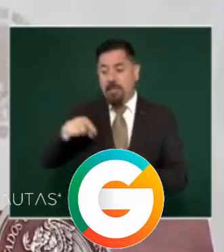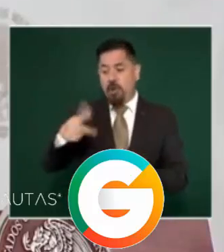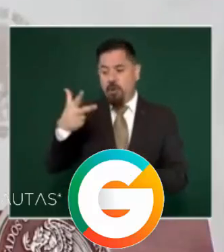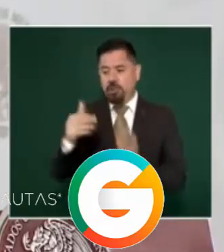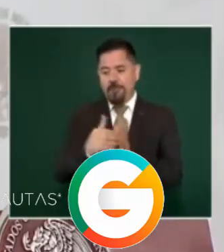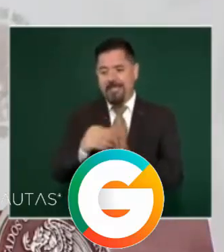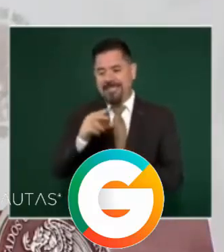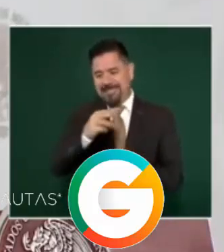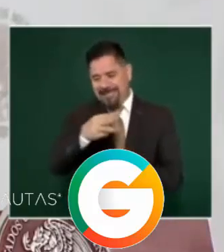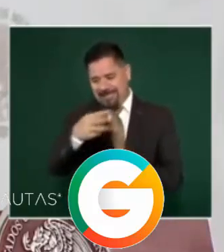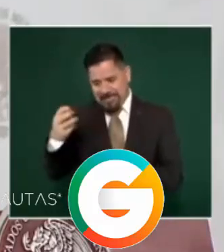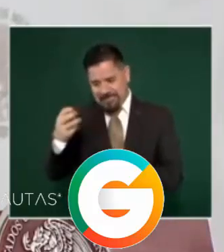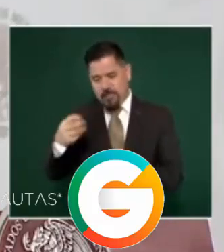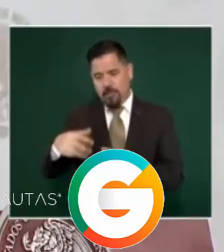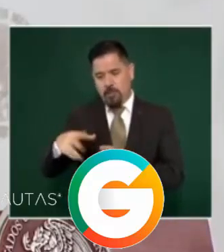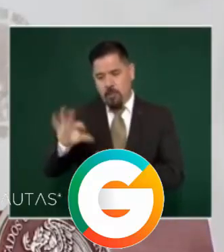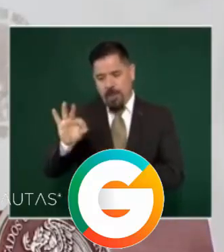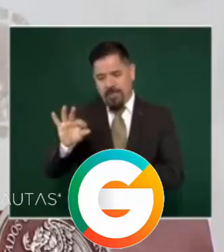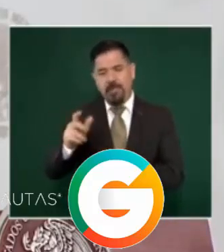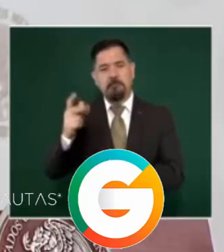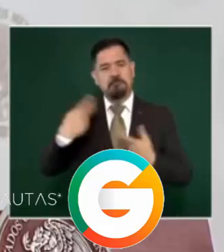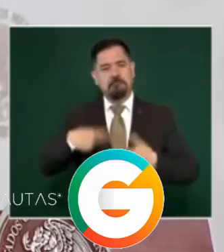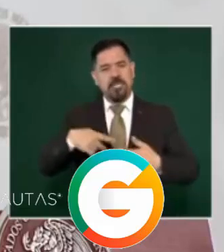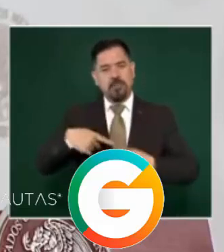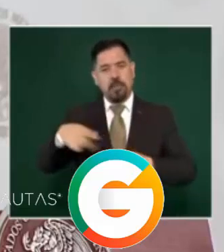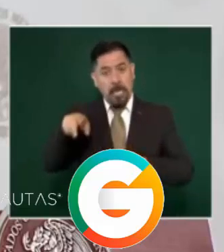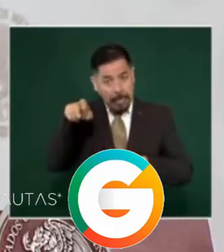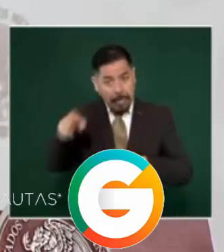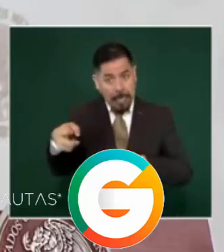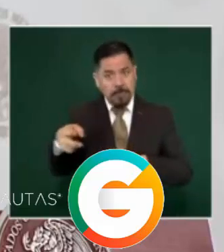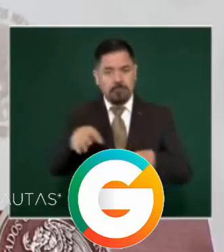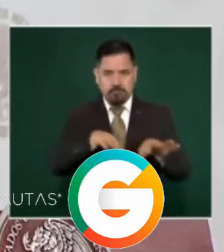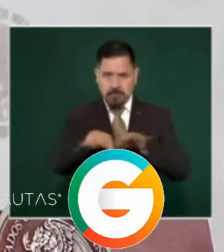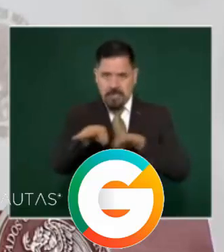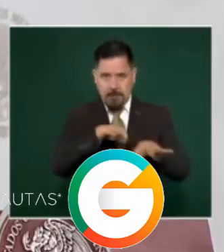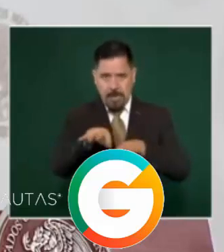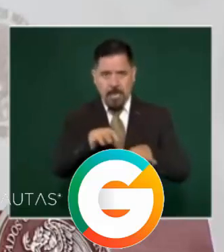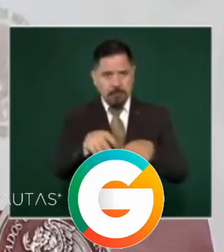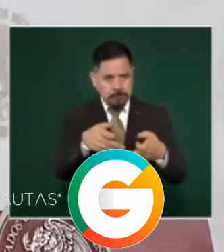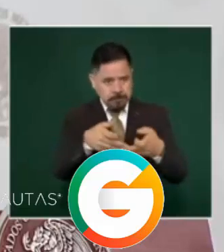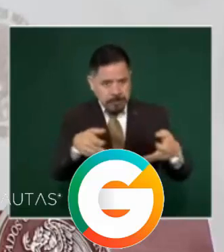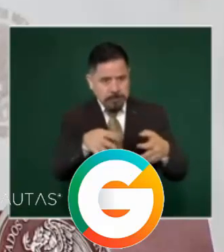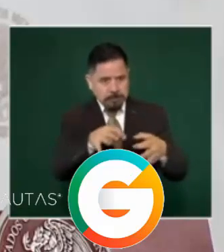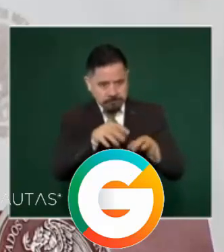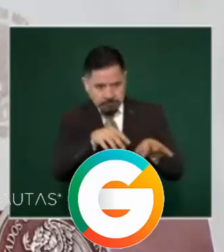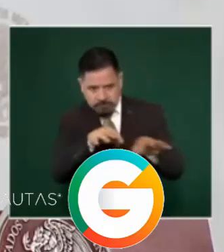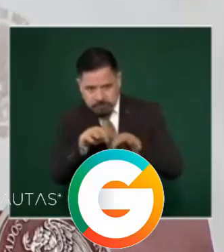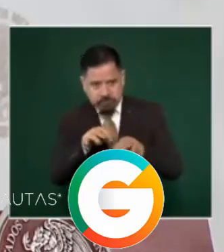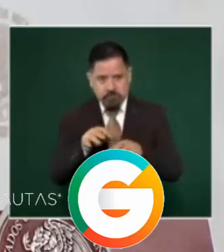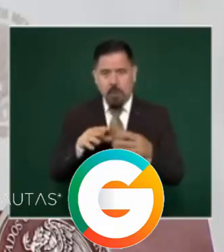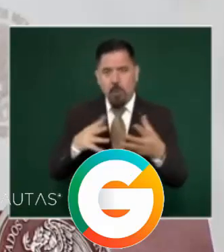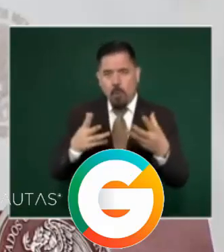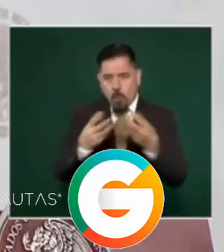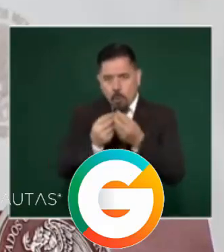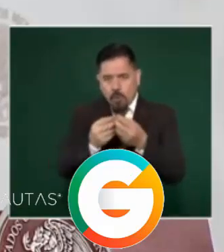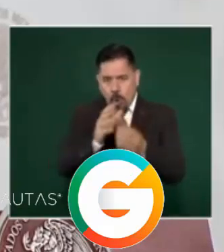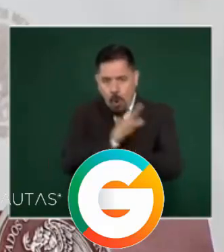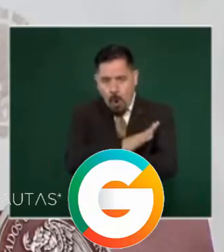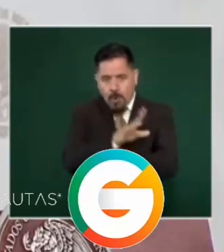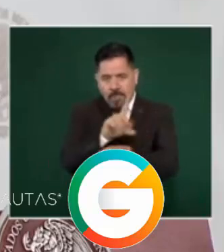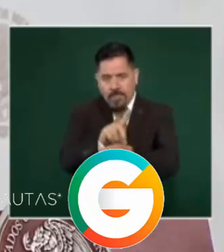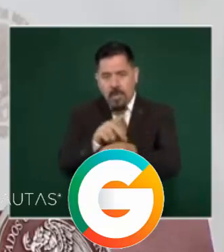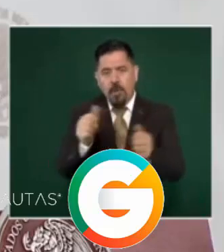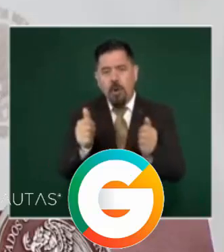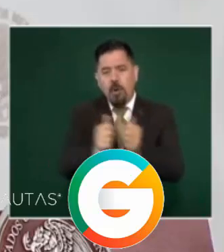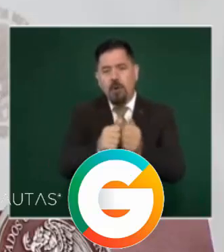8,340 son personal operativo, personal que está trabajando en coordinación con los